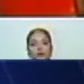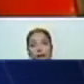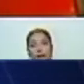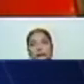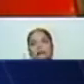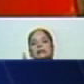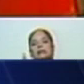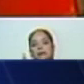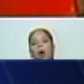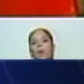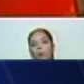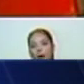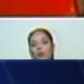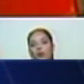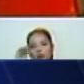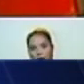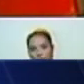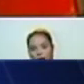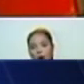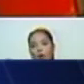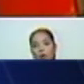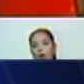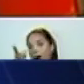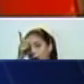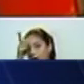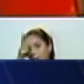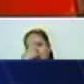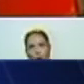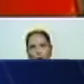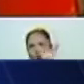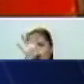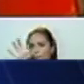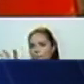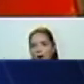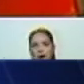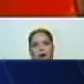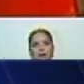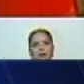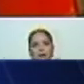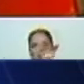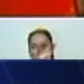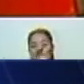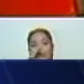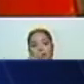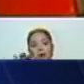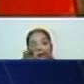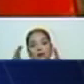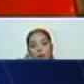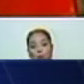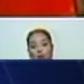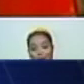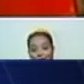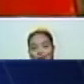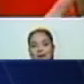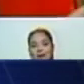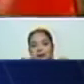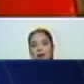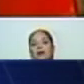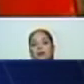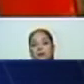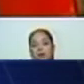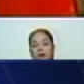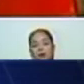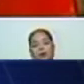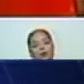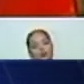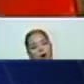aspiramos que podamos retomar con Alemania y con todos los países de este mundo, de este planeta tierra que nos